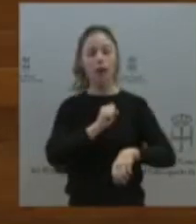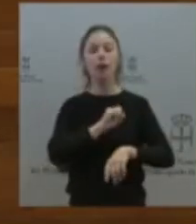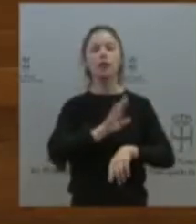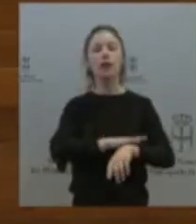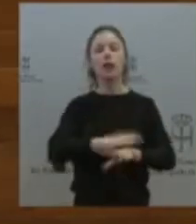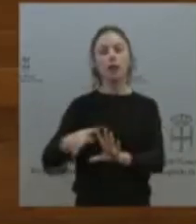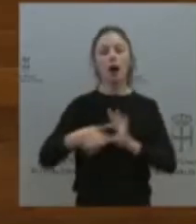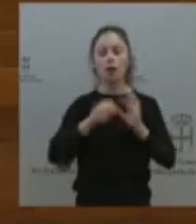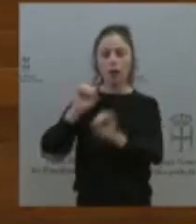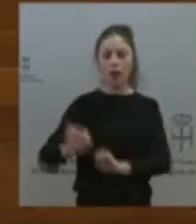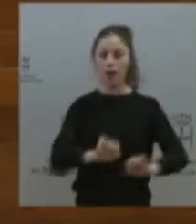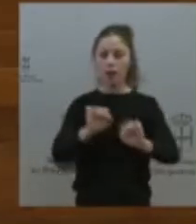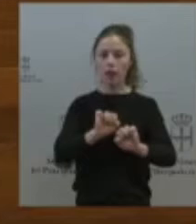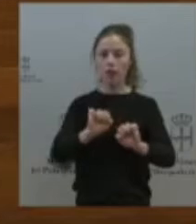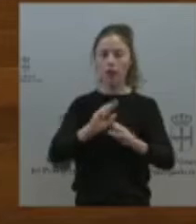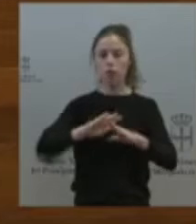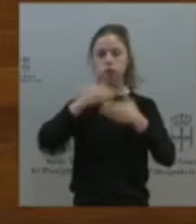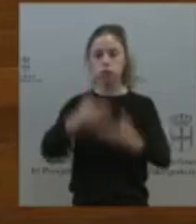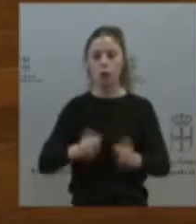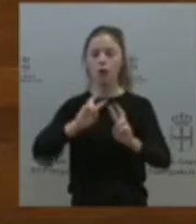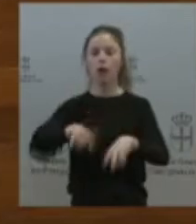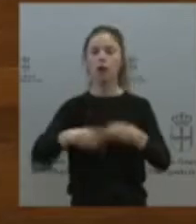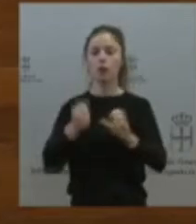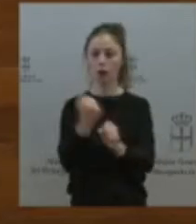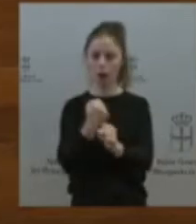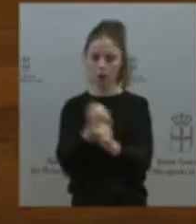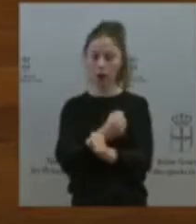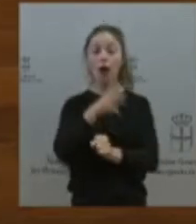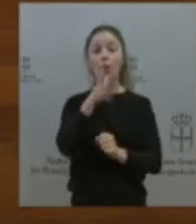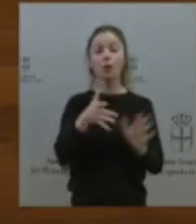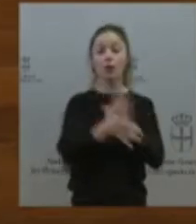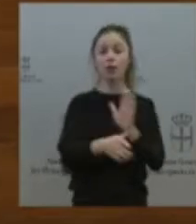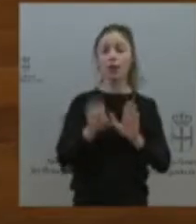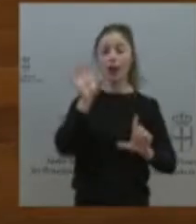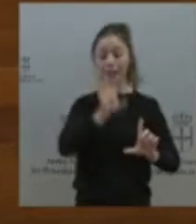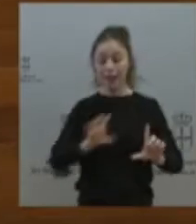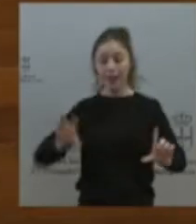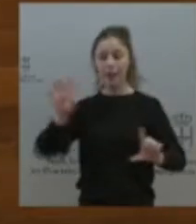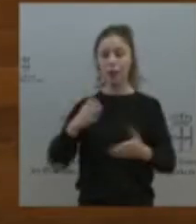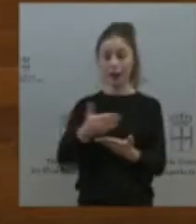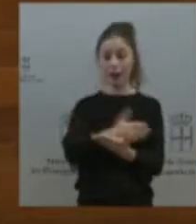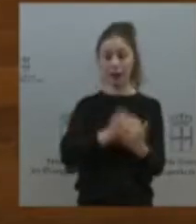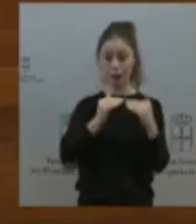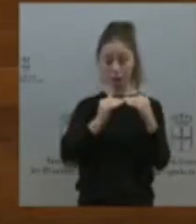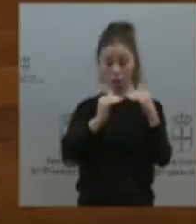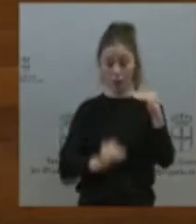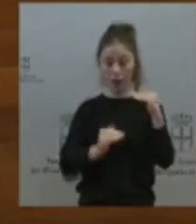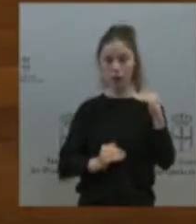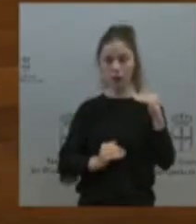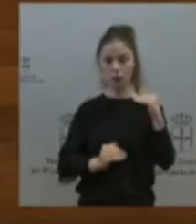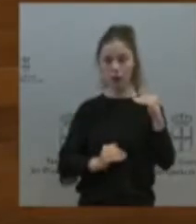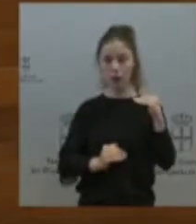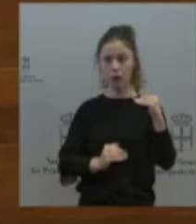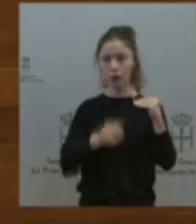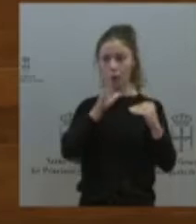Porque son dos caras de la misma moneda. Por un lado, los estados se comprimen en sus ingresos. ¿Se comprimen sus ingresos? ¿Por qué se comprimen sus ingresos? Bueno, porque ha cambiado el modelo